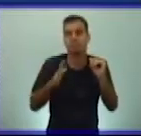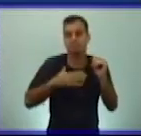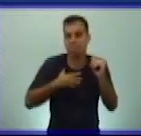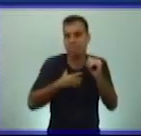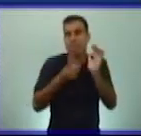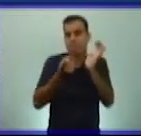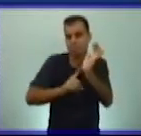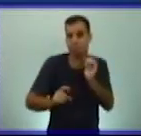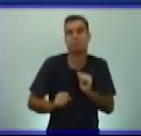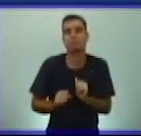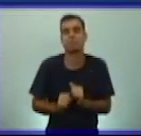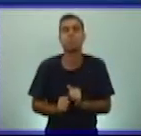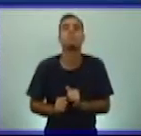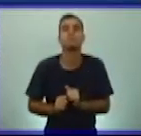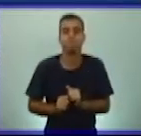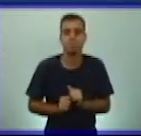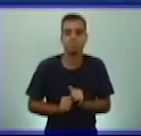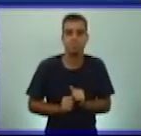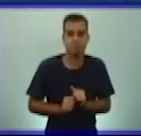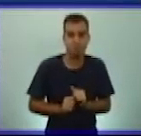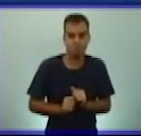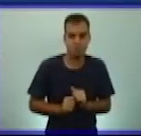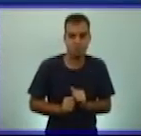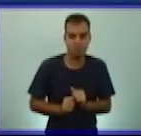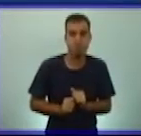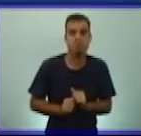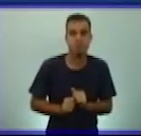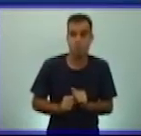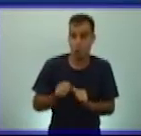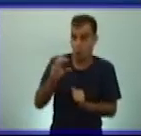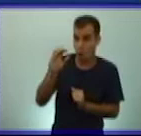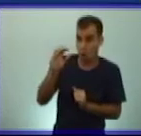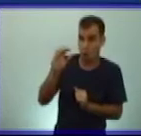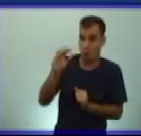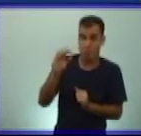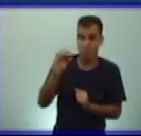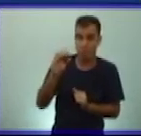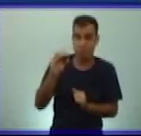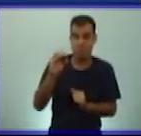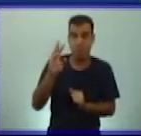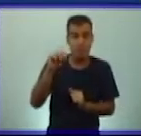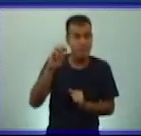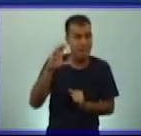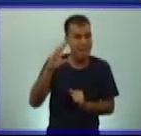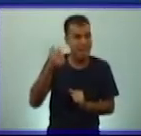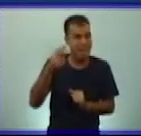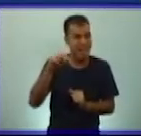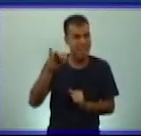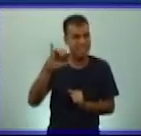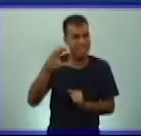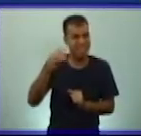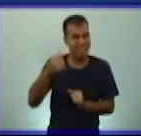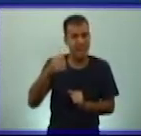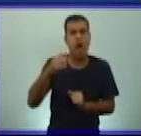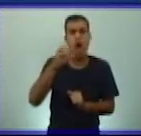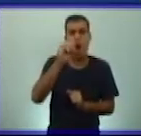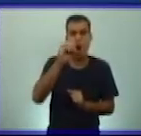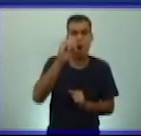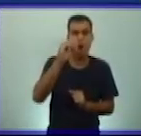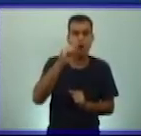les pregunto, en el caso de las oscilaciones mecánicas, ¿cuándo decíamos que una oscilación era armónica?